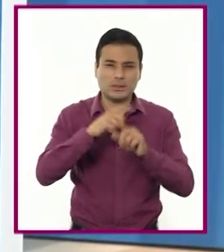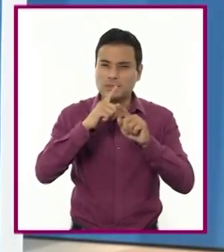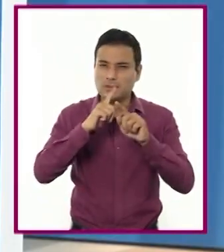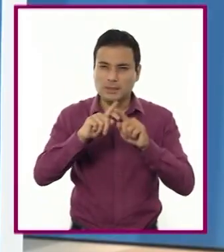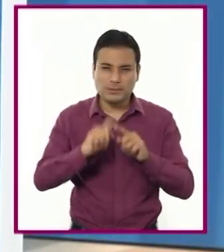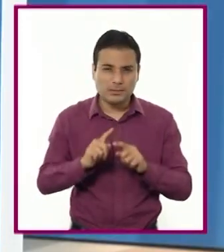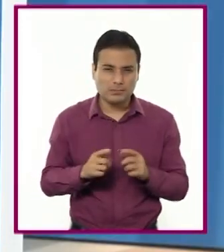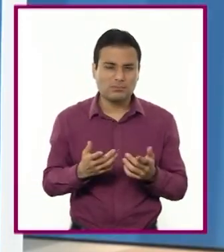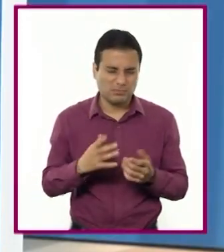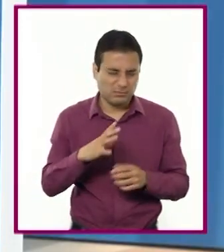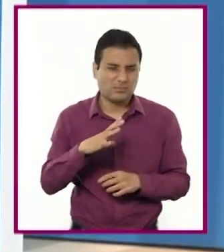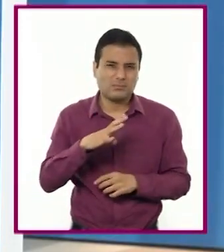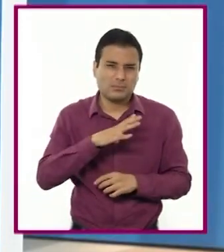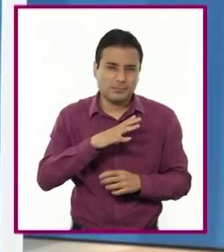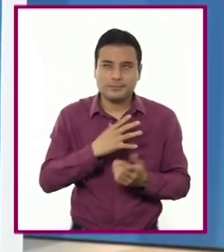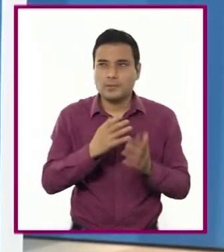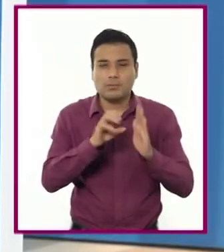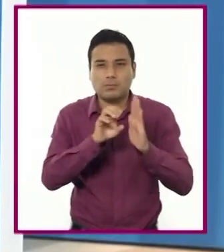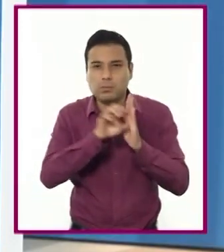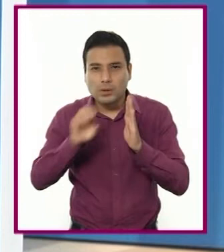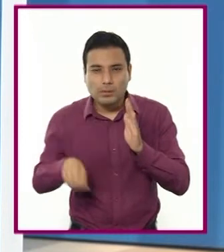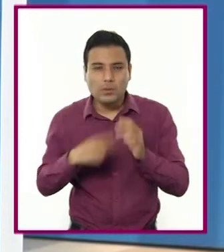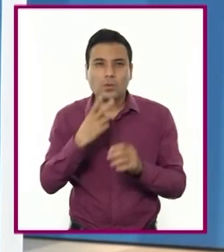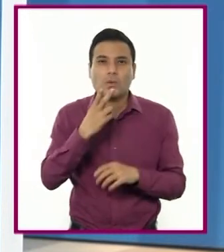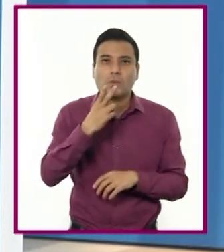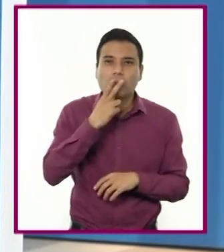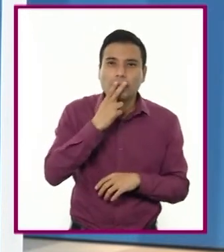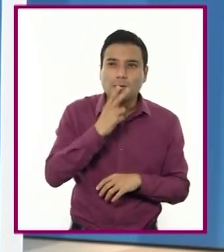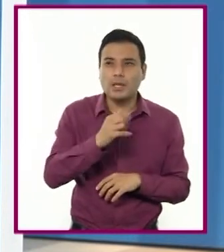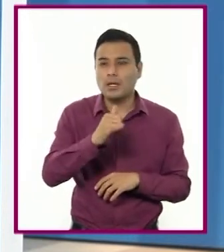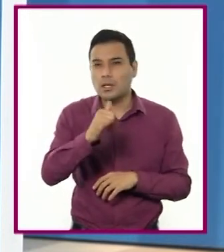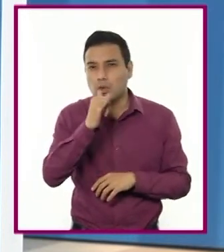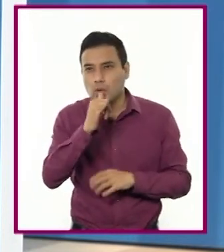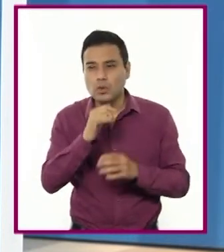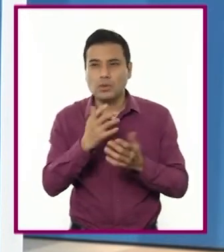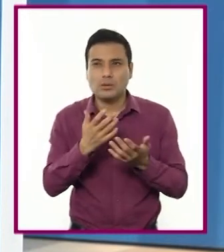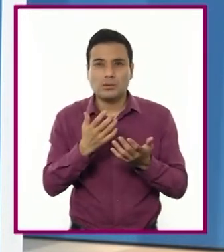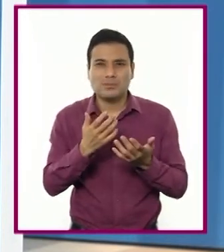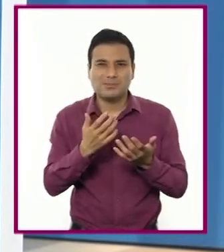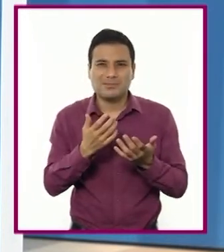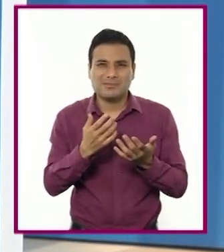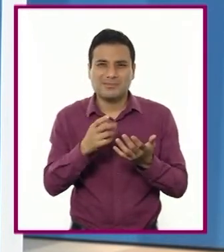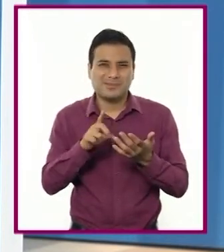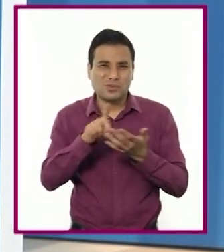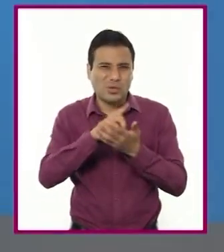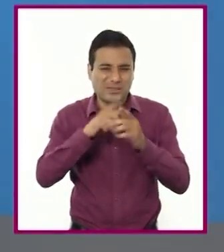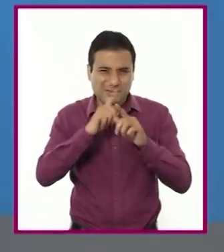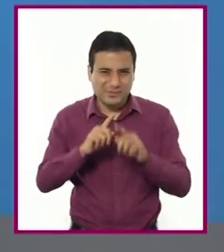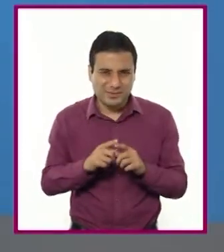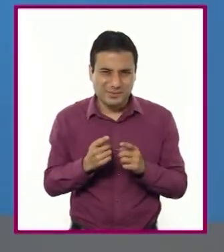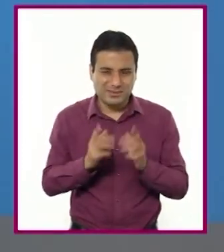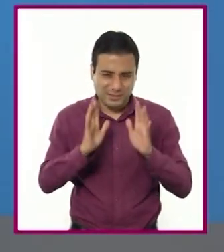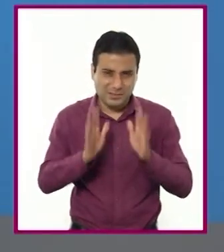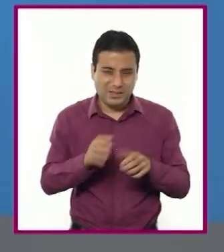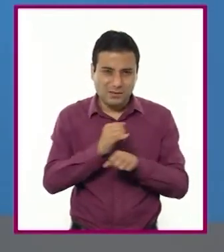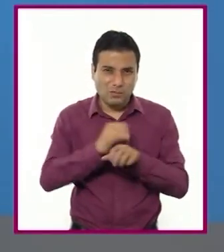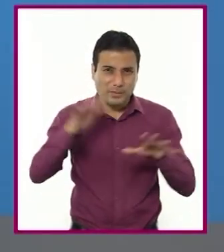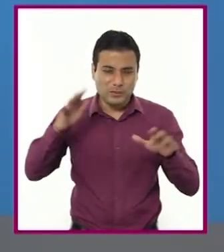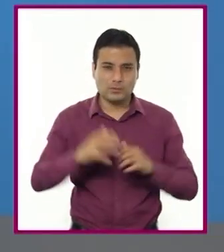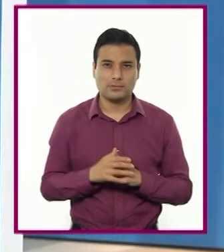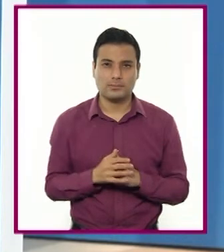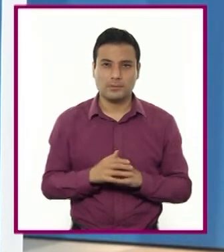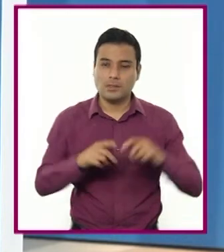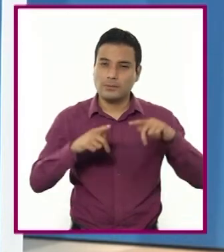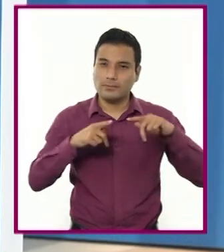comportamientos de riesgo, como fumar, consumir alcohol o drogas, parece no ser suficiente para evitar ese daño, lo que pone a prueba la fuerza